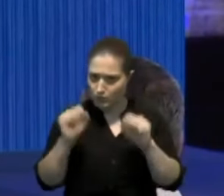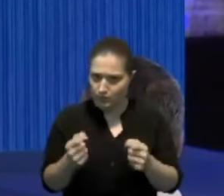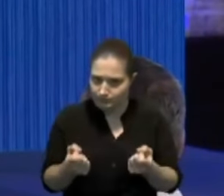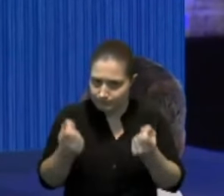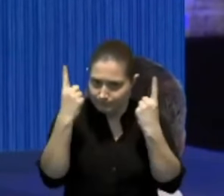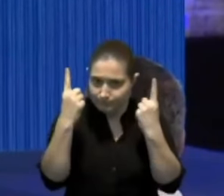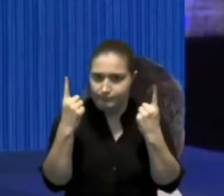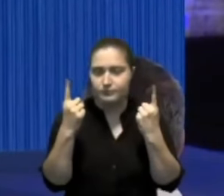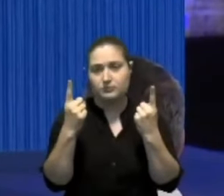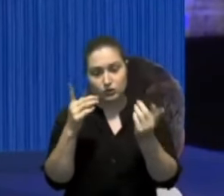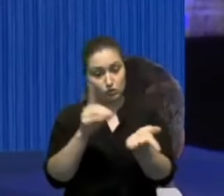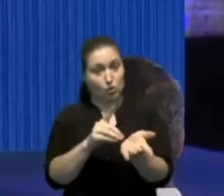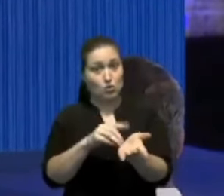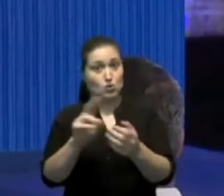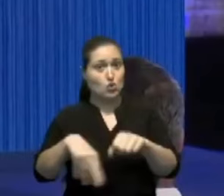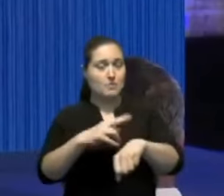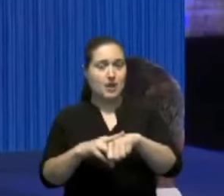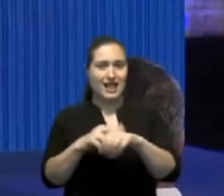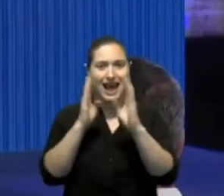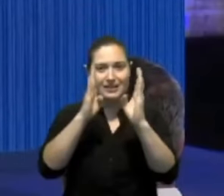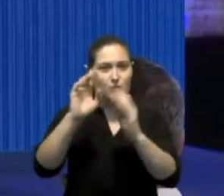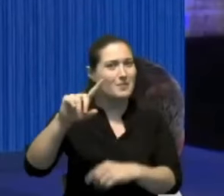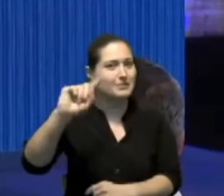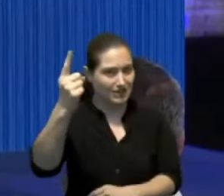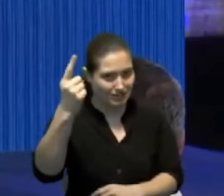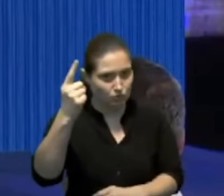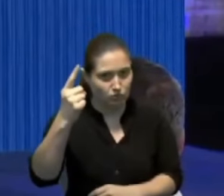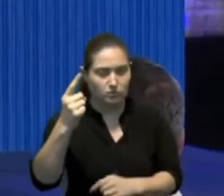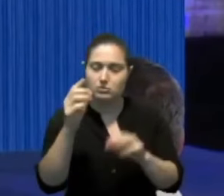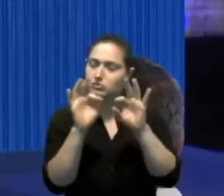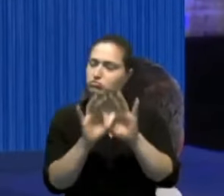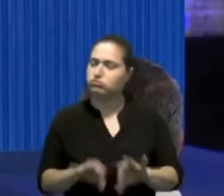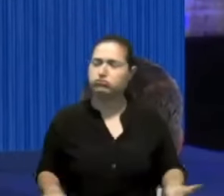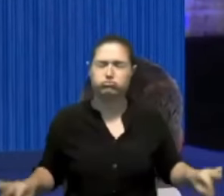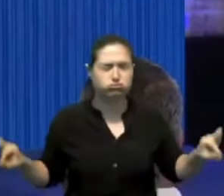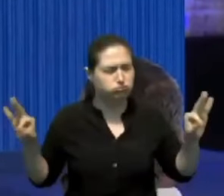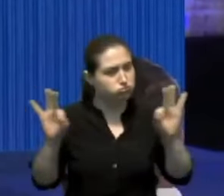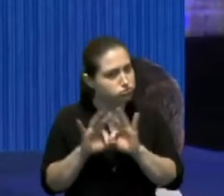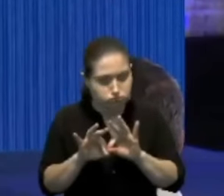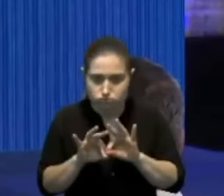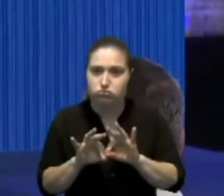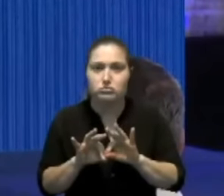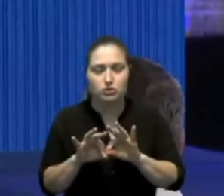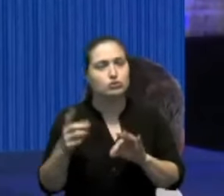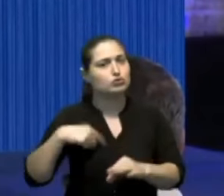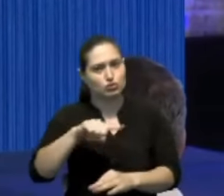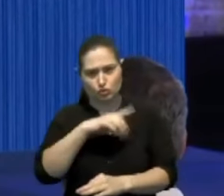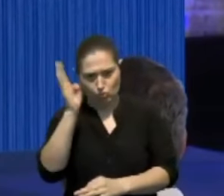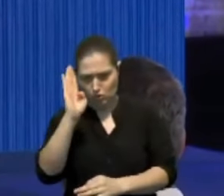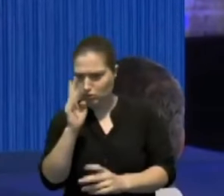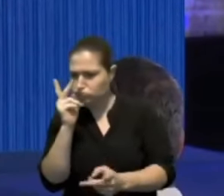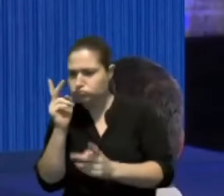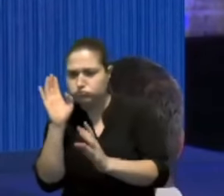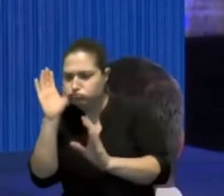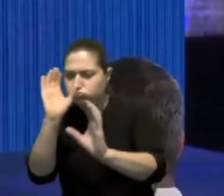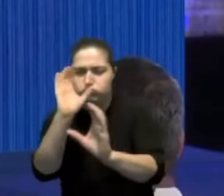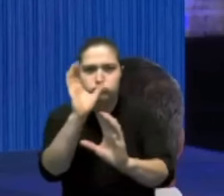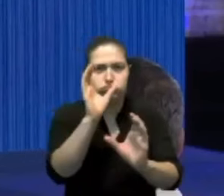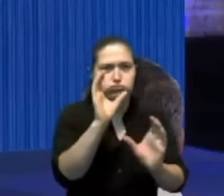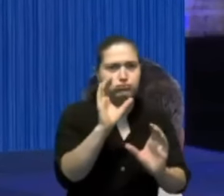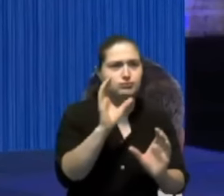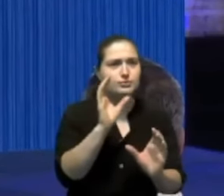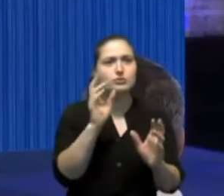no es algo es algo esencial y vamos a identificar todos los centros de atención Primaria con una como como si fuera un